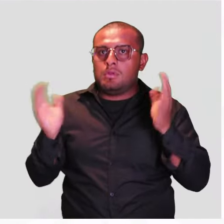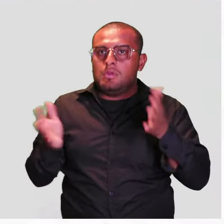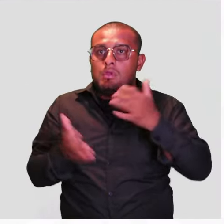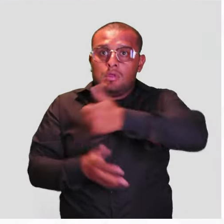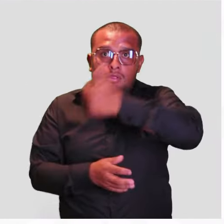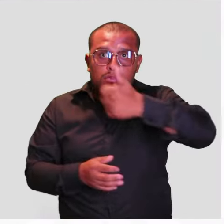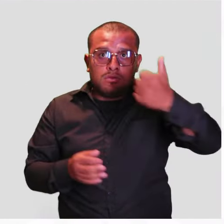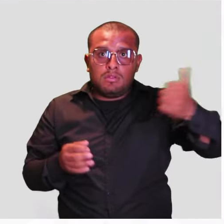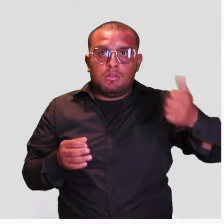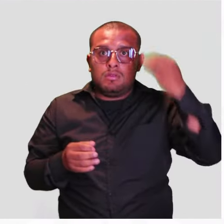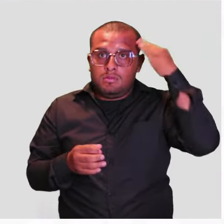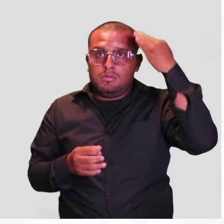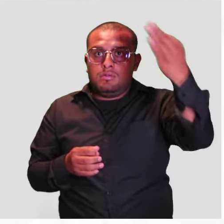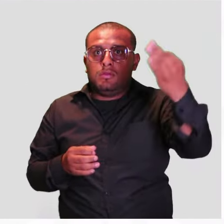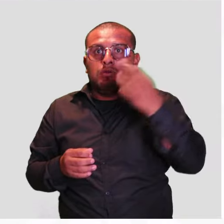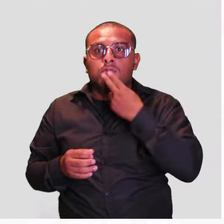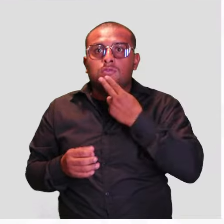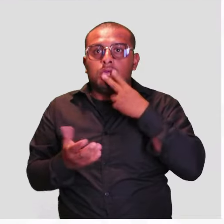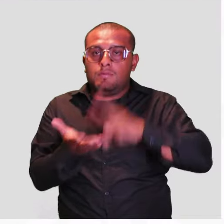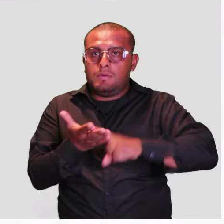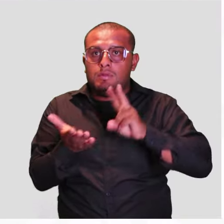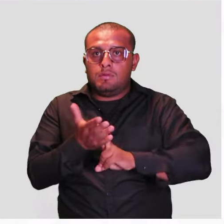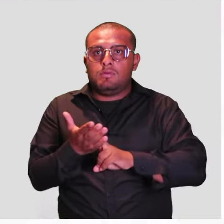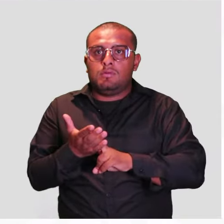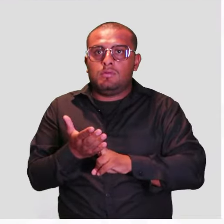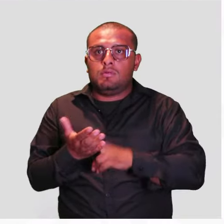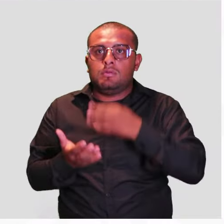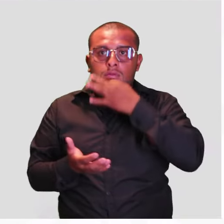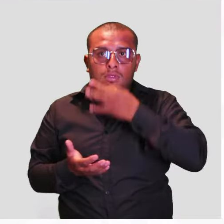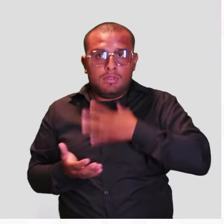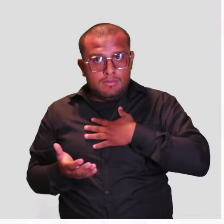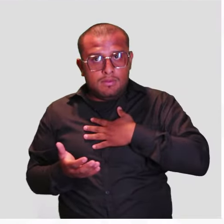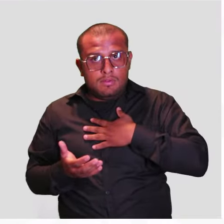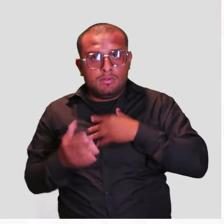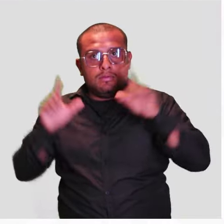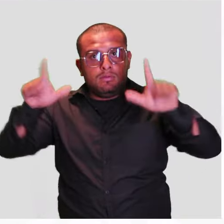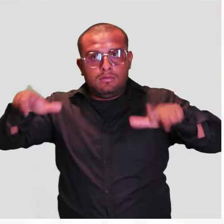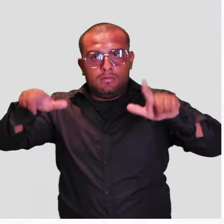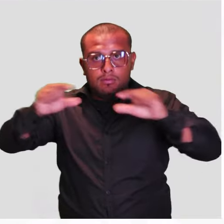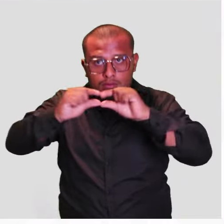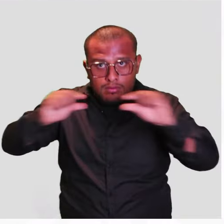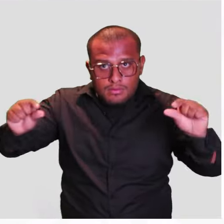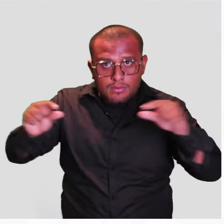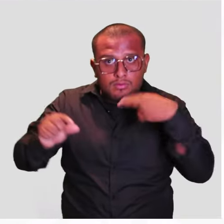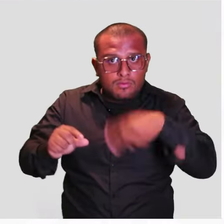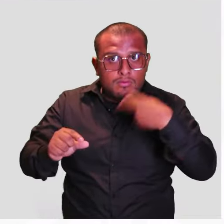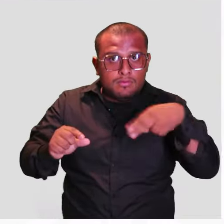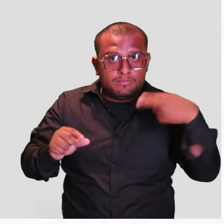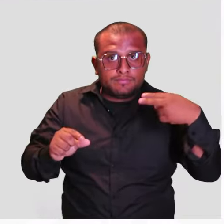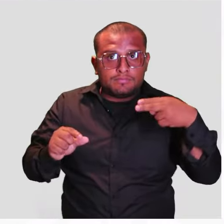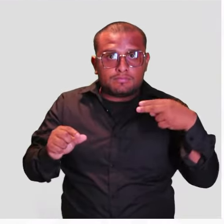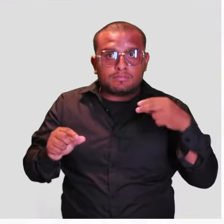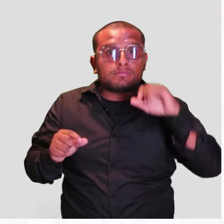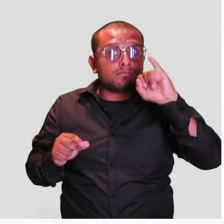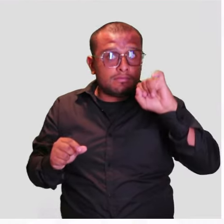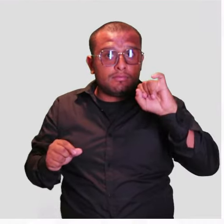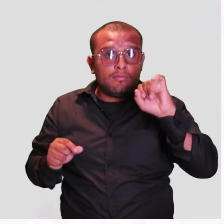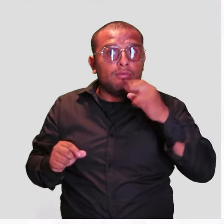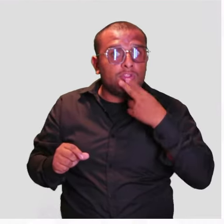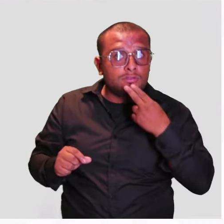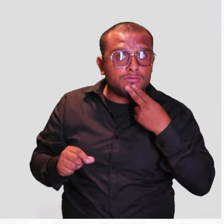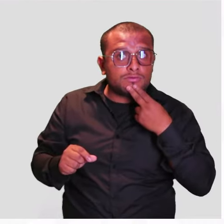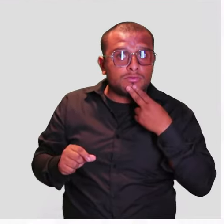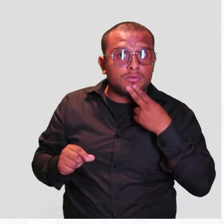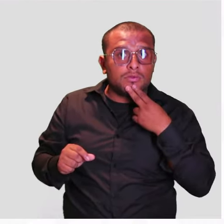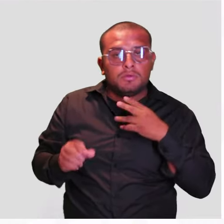es importante que nos hagan saber. A través del registro en el chat de la plataforma de esta videoconferencia, si